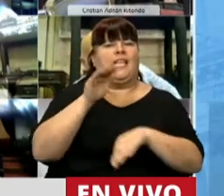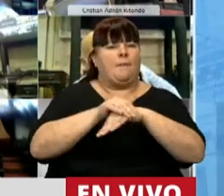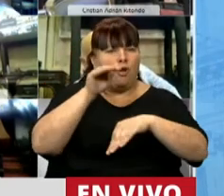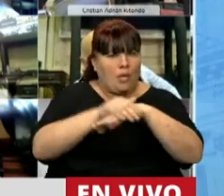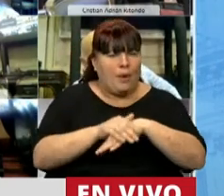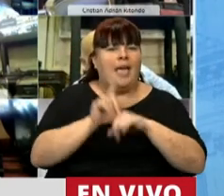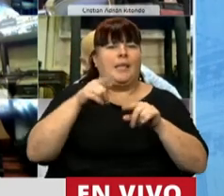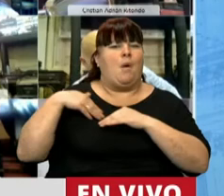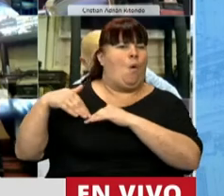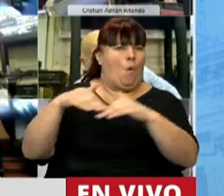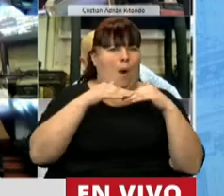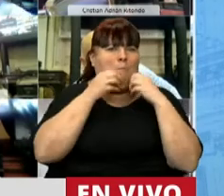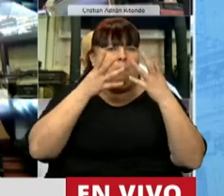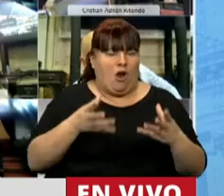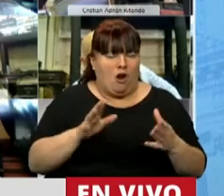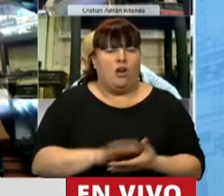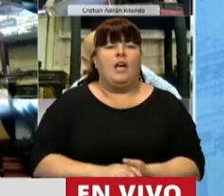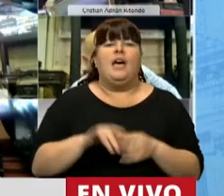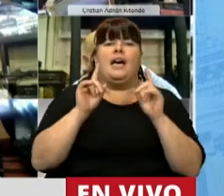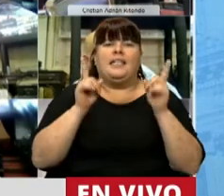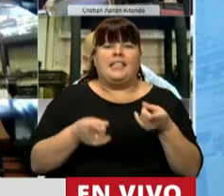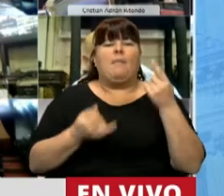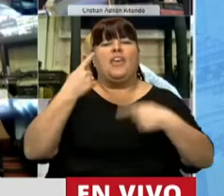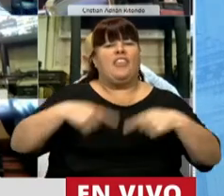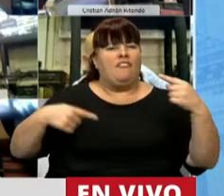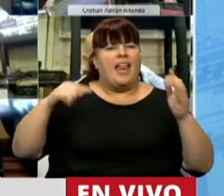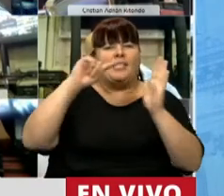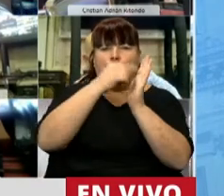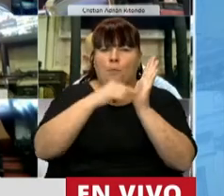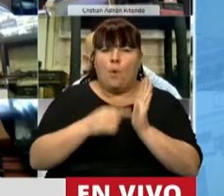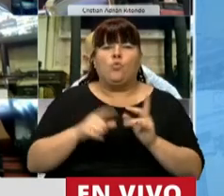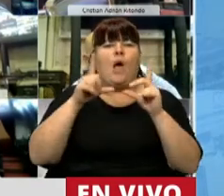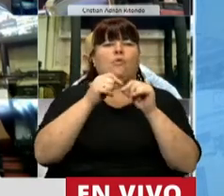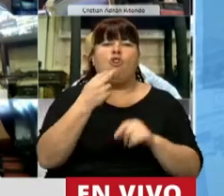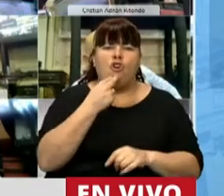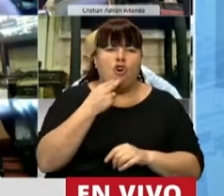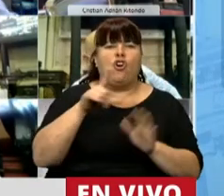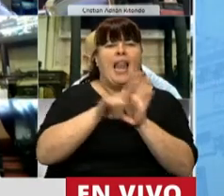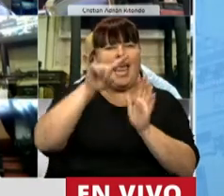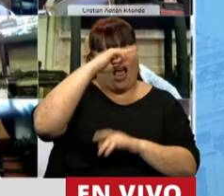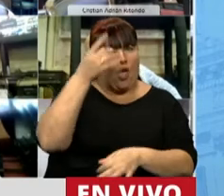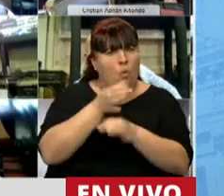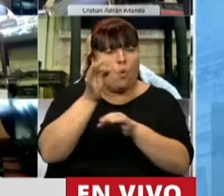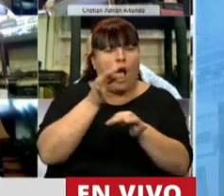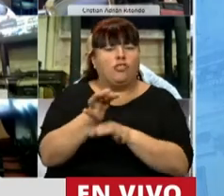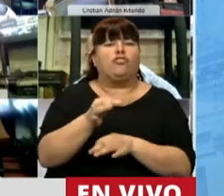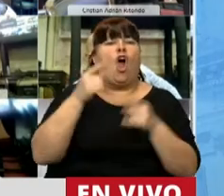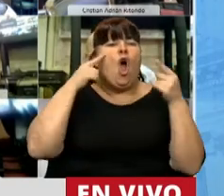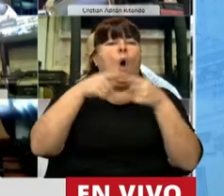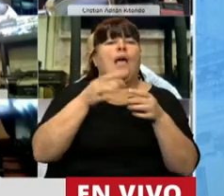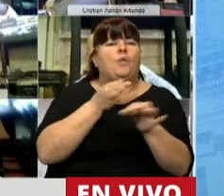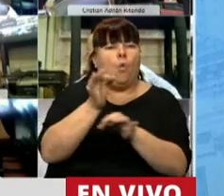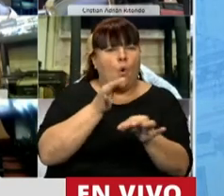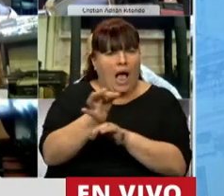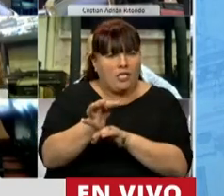responsabilidad y bien común. También en distintos incisos del artículo 11 de la Ley Nacional de Educación, en los objetivos de la